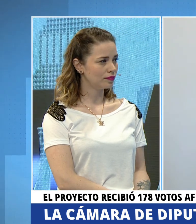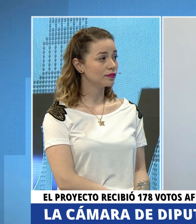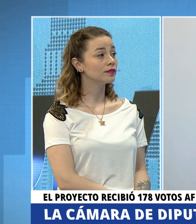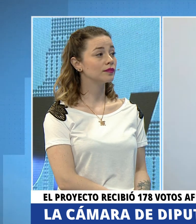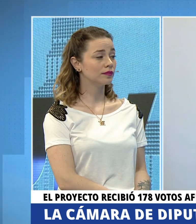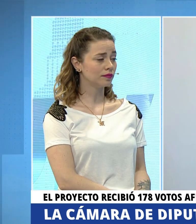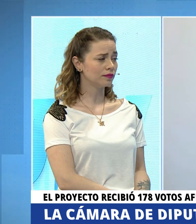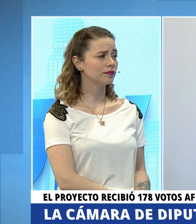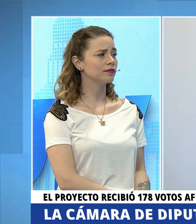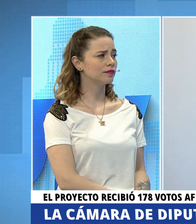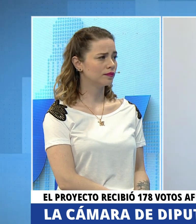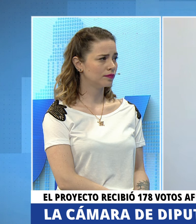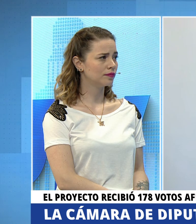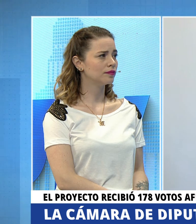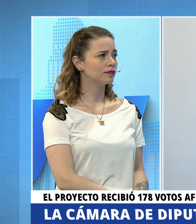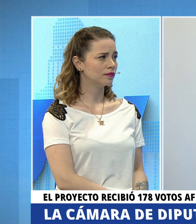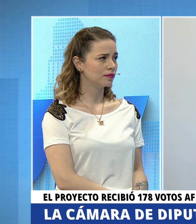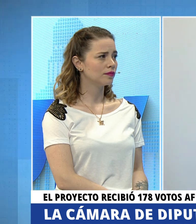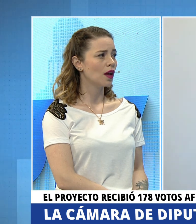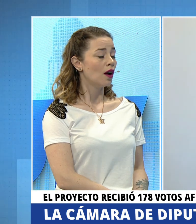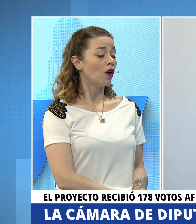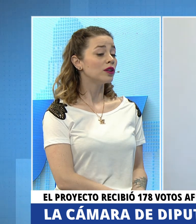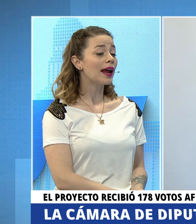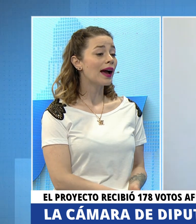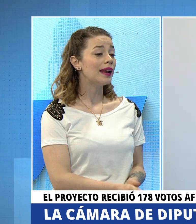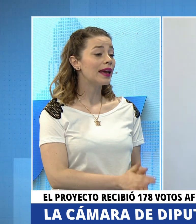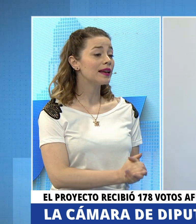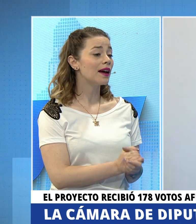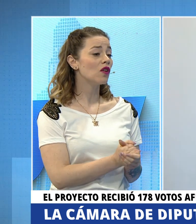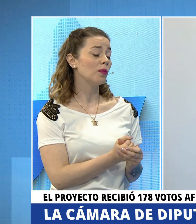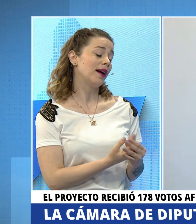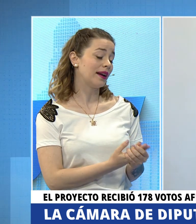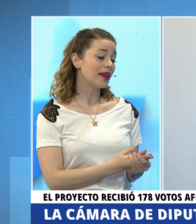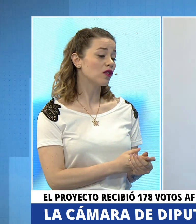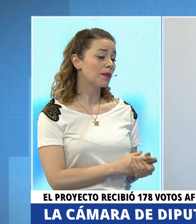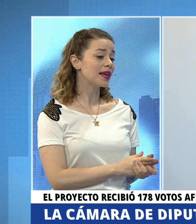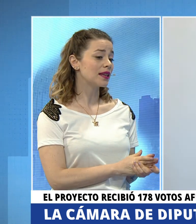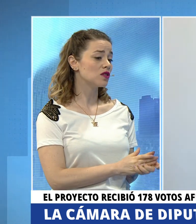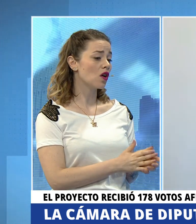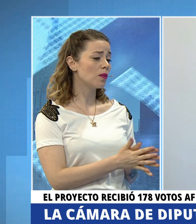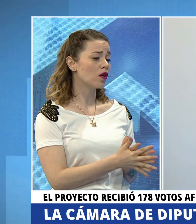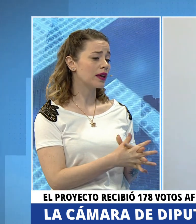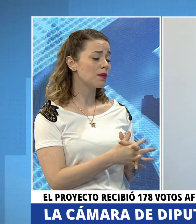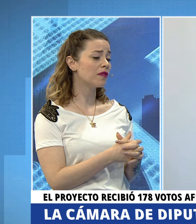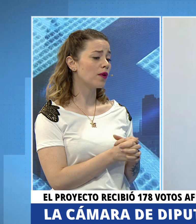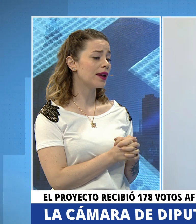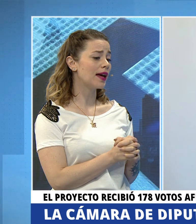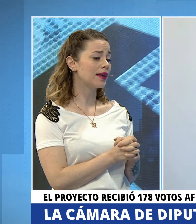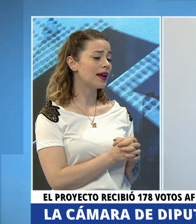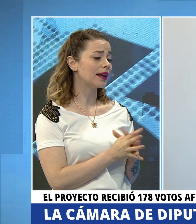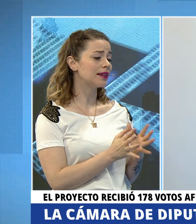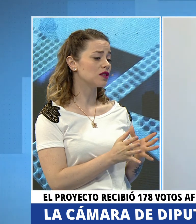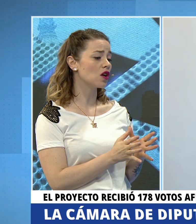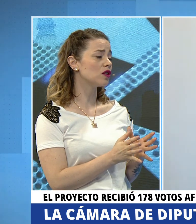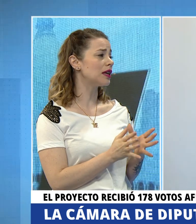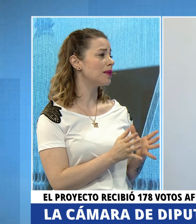y eso influyó sin dudas para su sanción. Otra ley, Caro, en realidad otra media sanción, vos corregime, fue la de